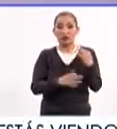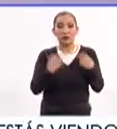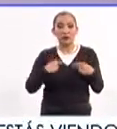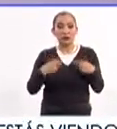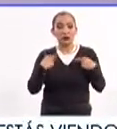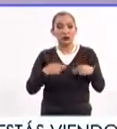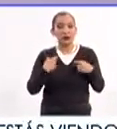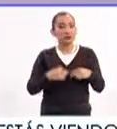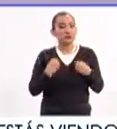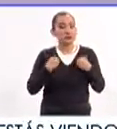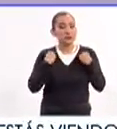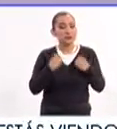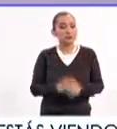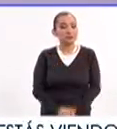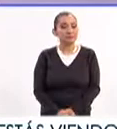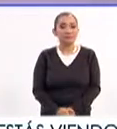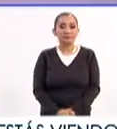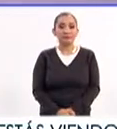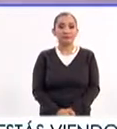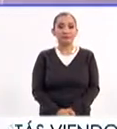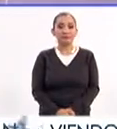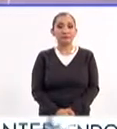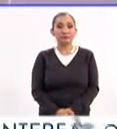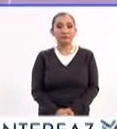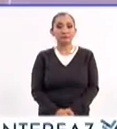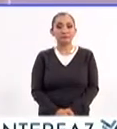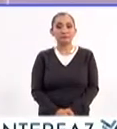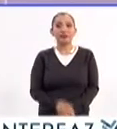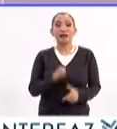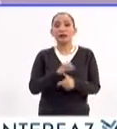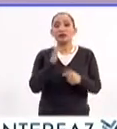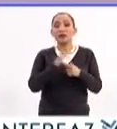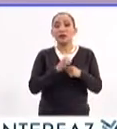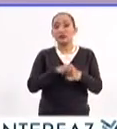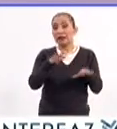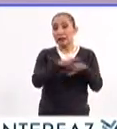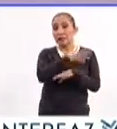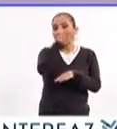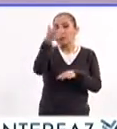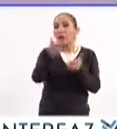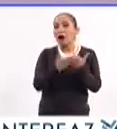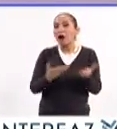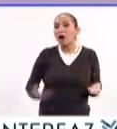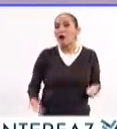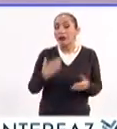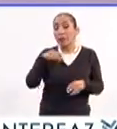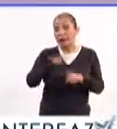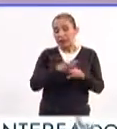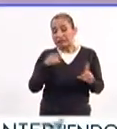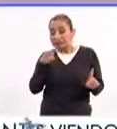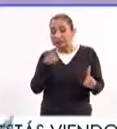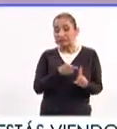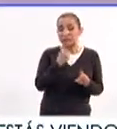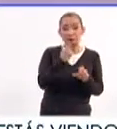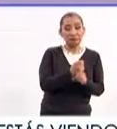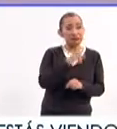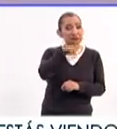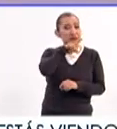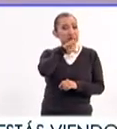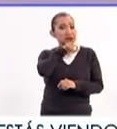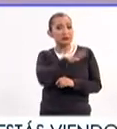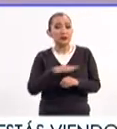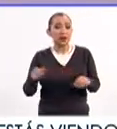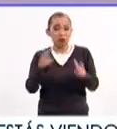seres vivos que lo habitamos. Así es, el cambio climático se ha convertido en la principal preocupación de